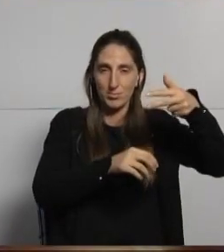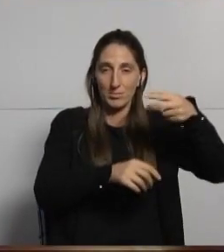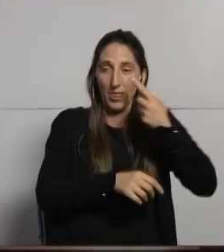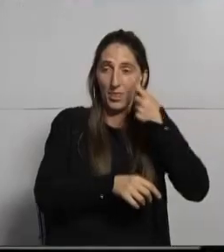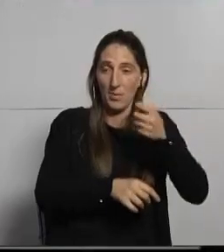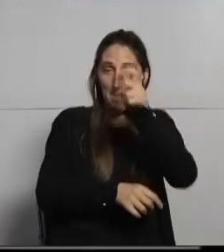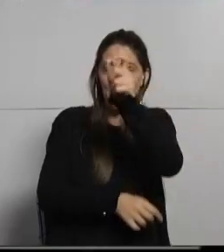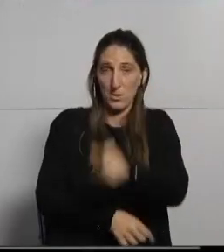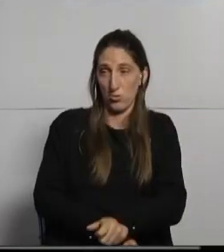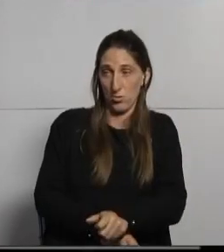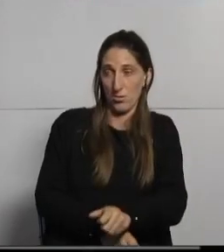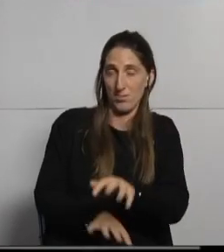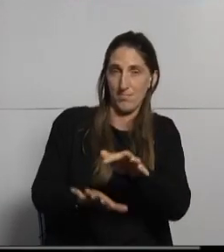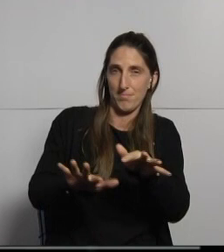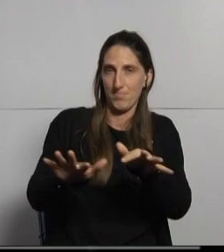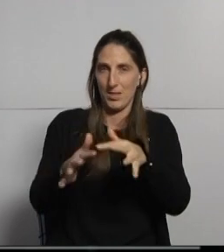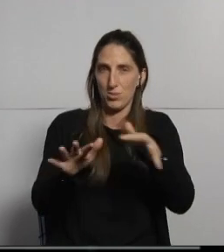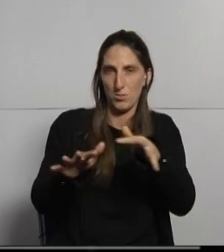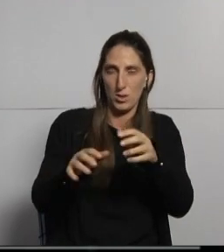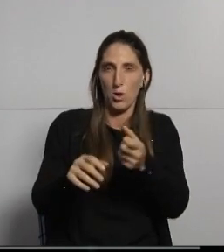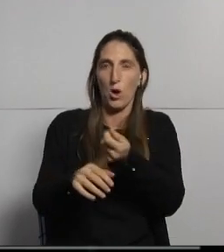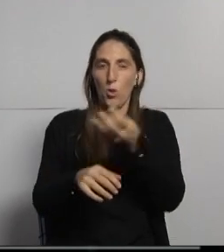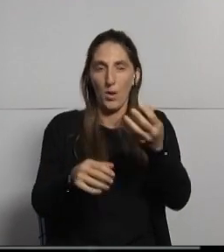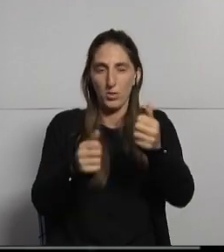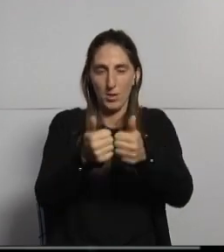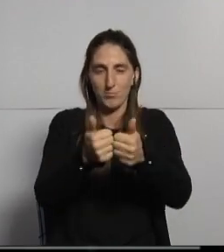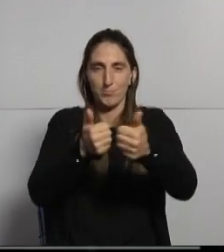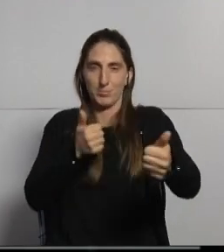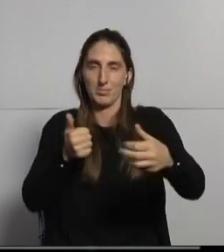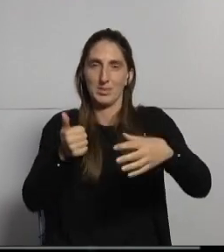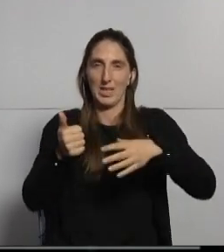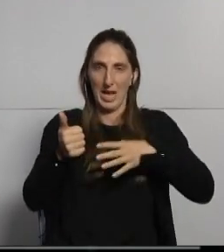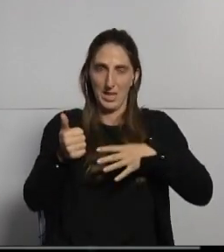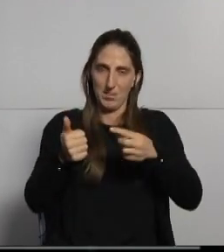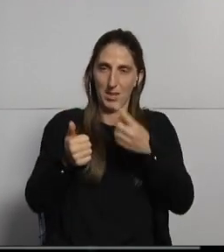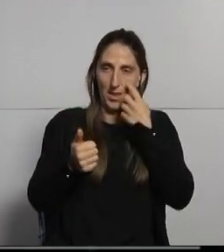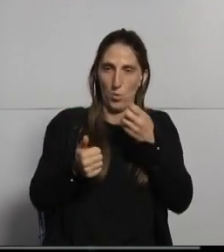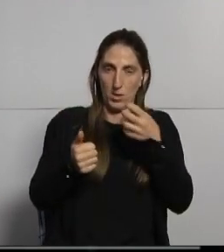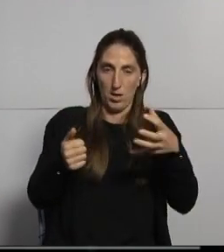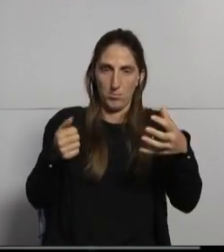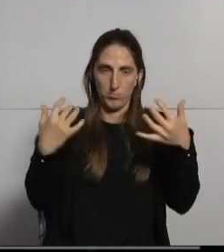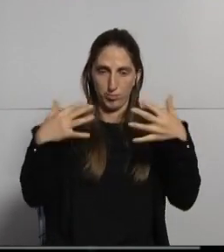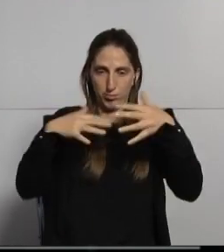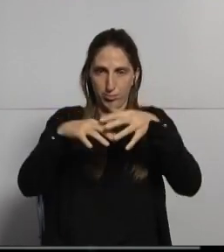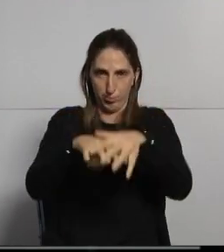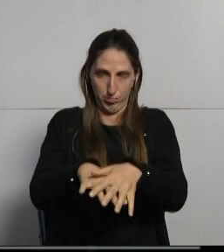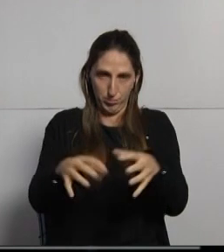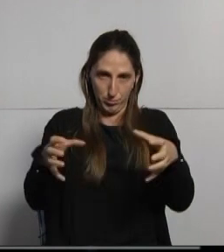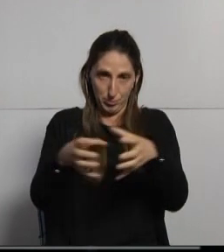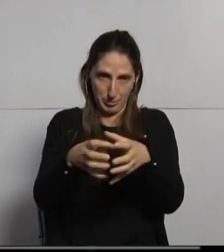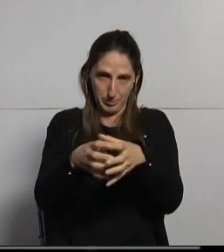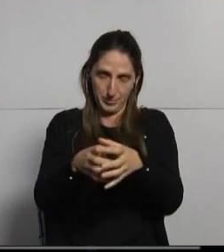a las personas y estimar la distancia entre unos y otros para detectar las aglomeraciones. La idea es utilizar esto